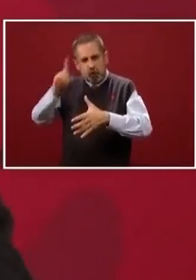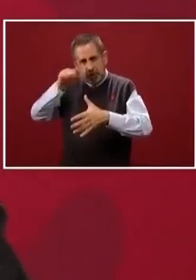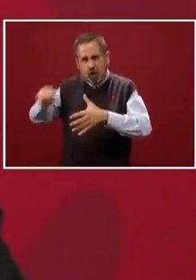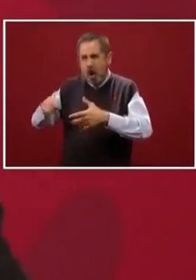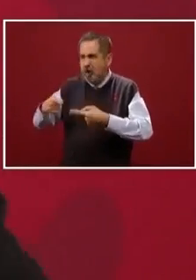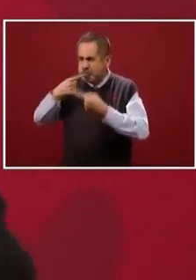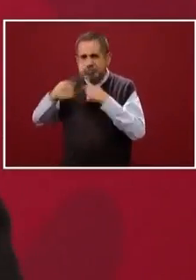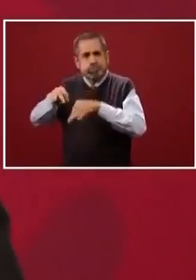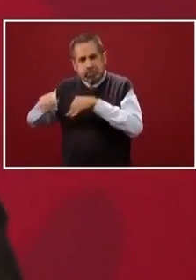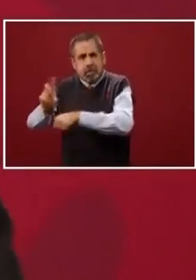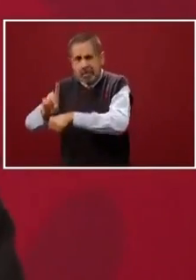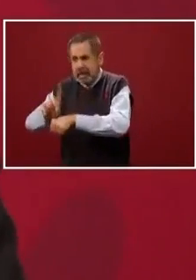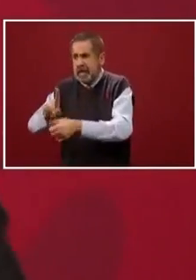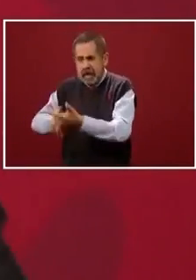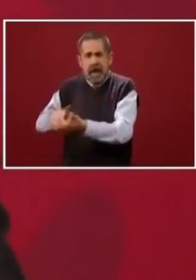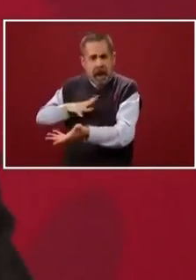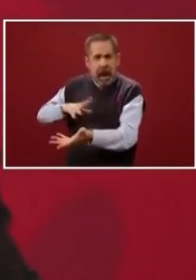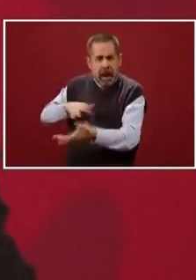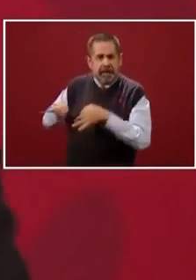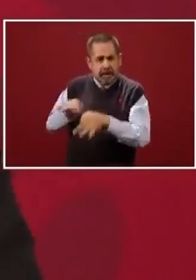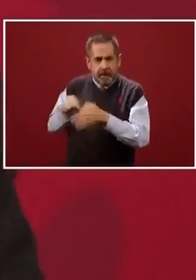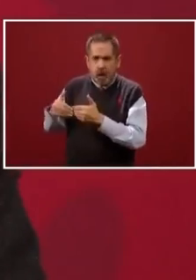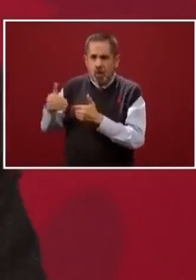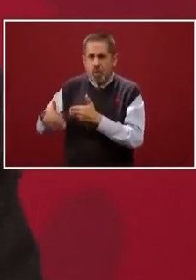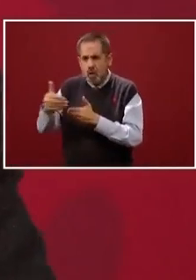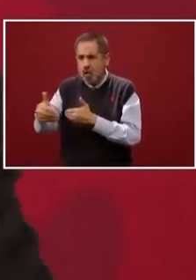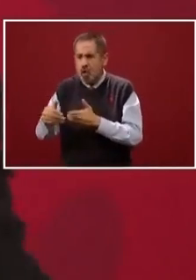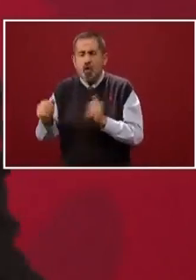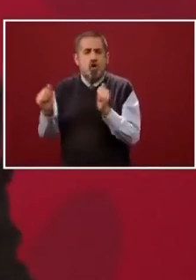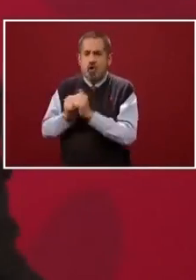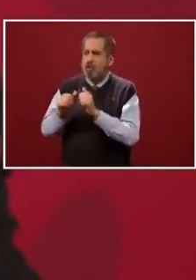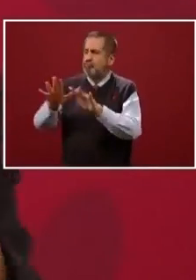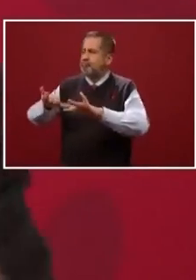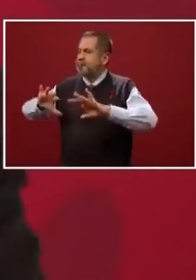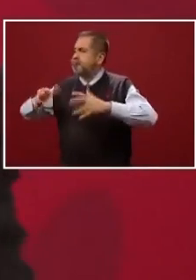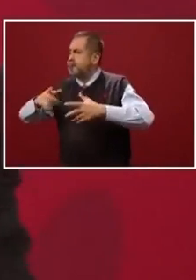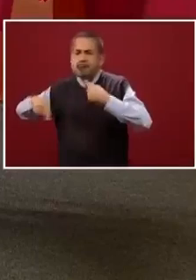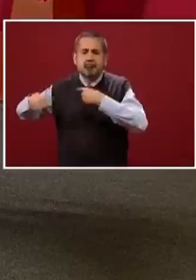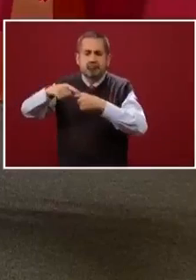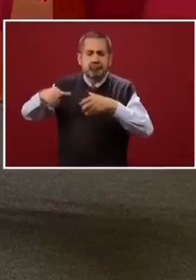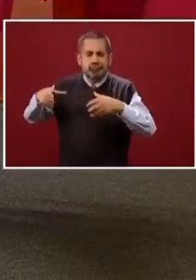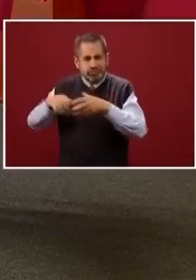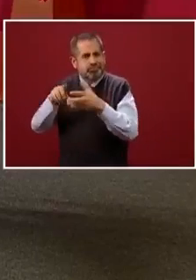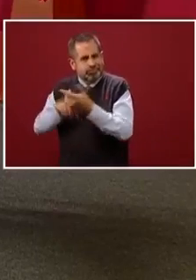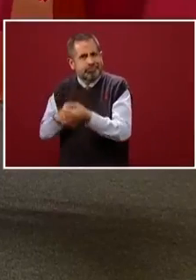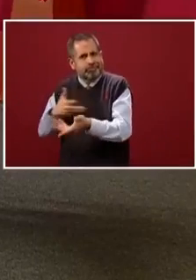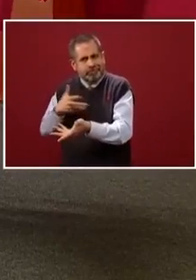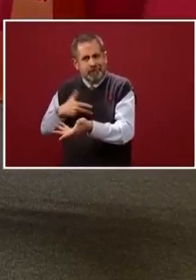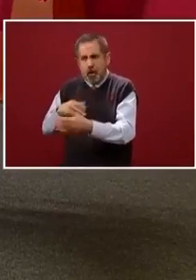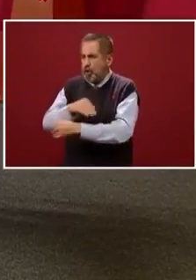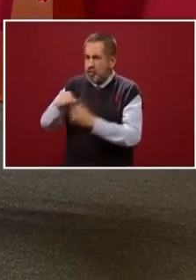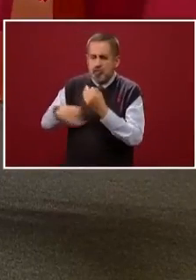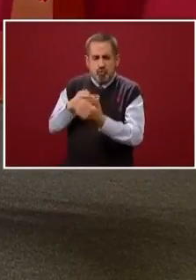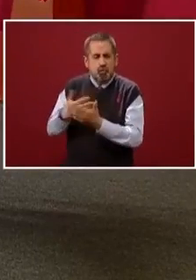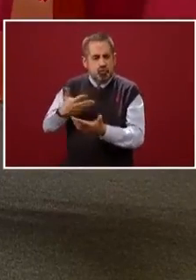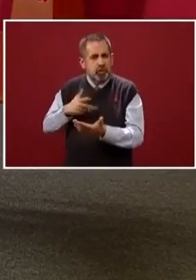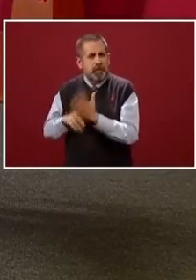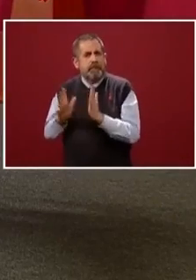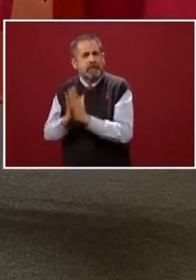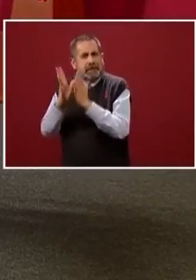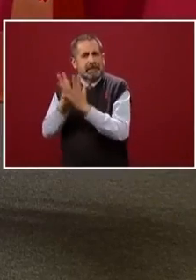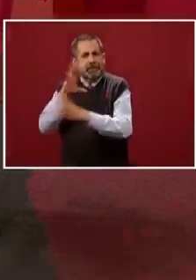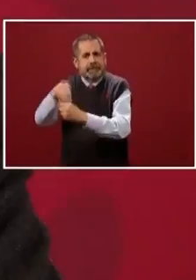y tiene actividades del pleno del Consejo, es decir, cuando hay sesiones de todas y todos los que